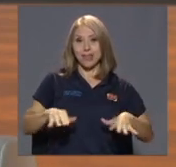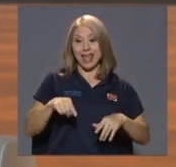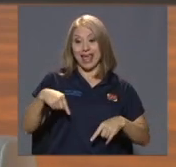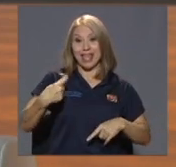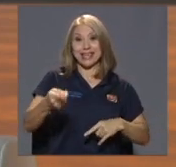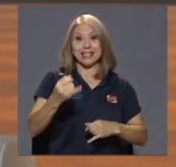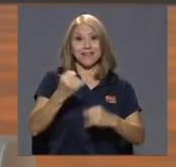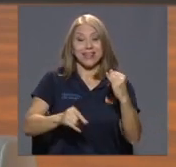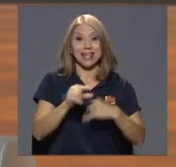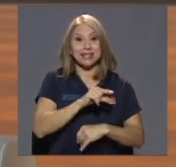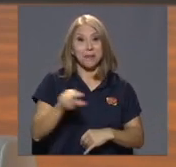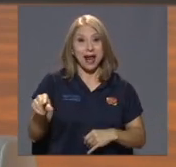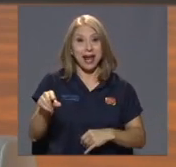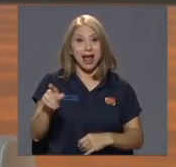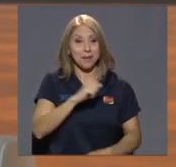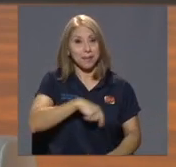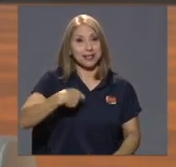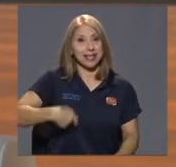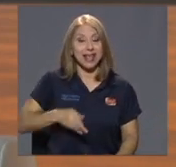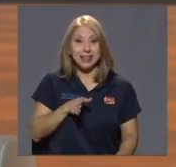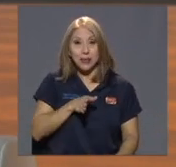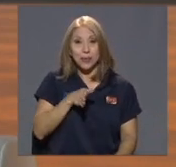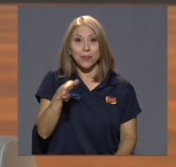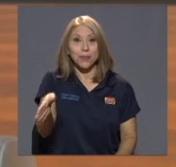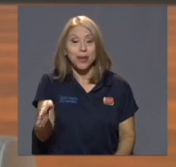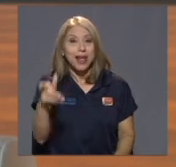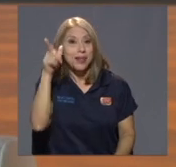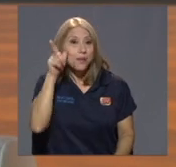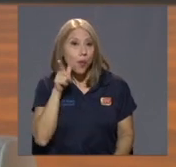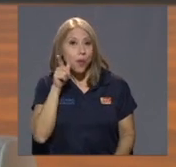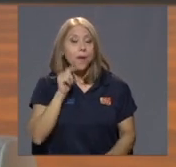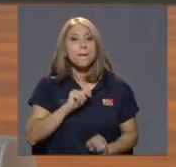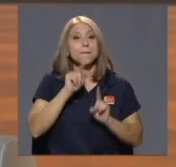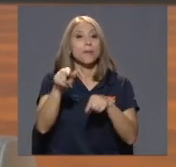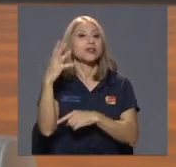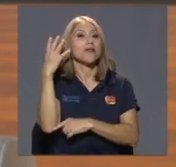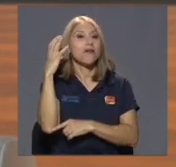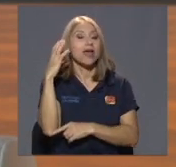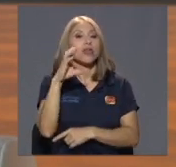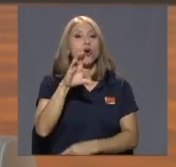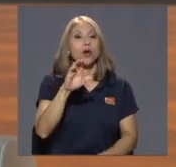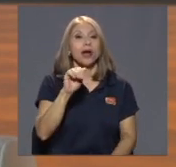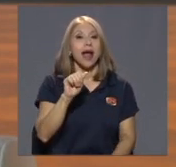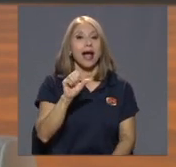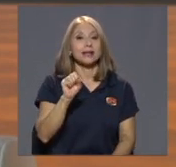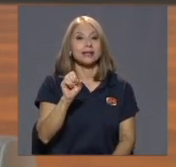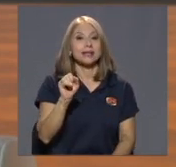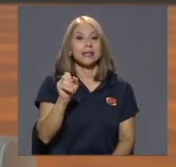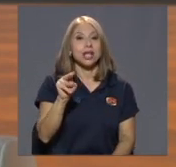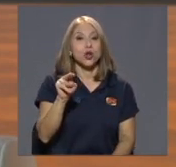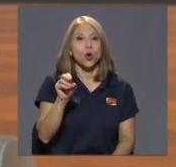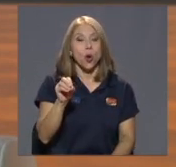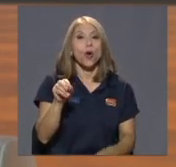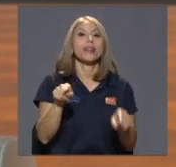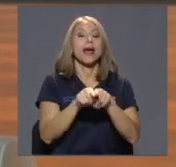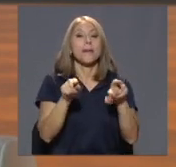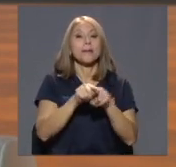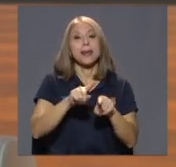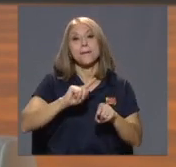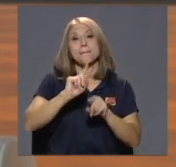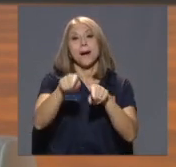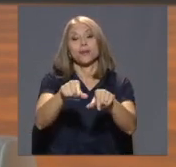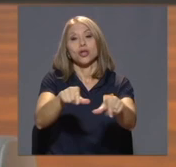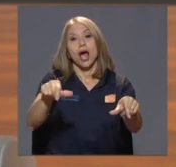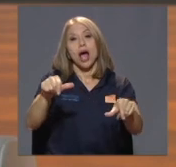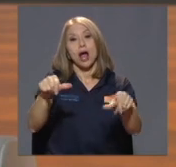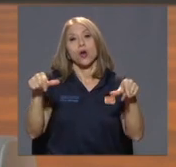visita a la provincia de Limón, vamos a estar en Radio Casino, vamos a estar en radio, en radios más locales, en medios